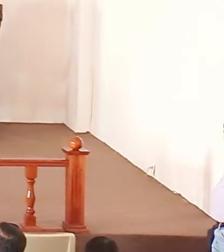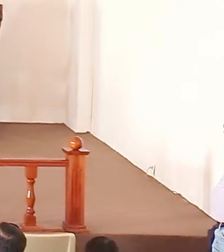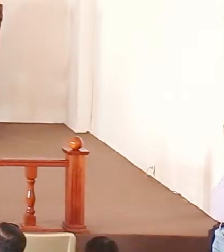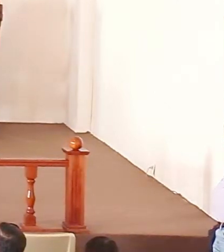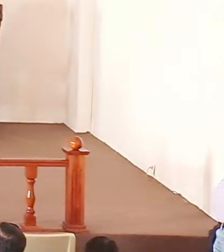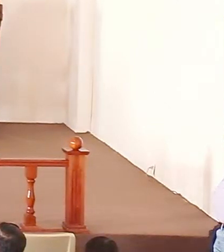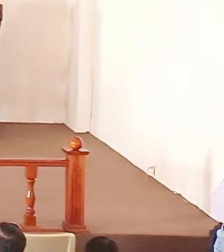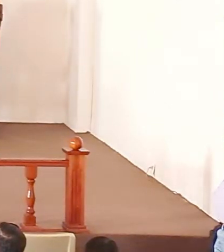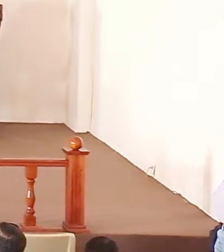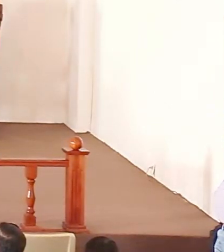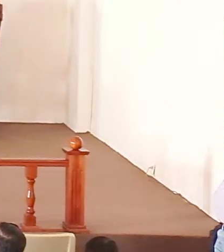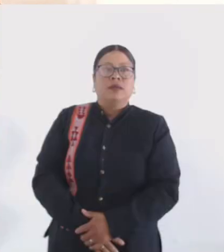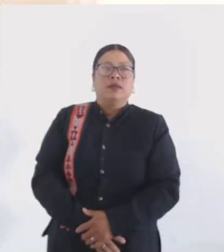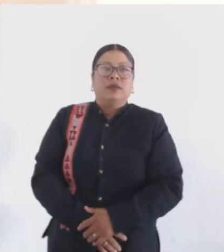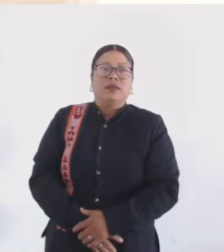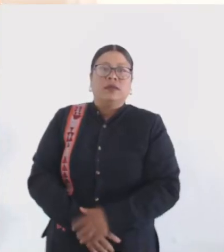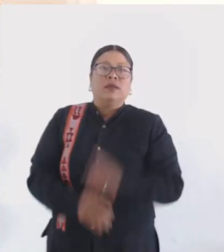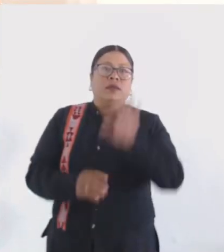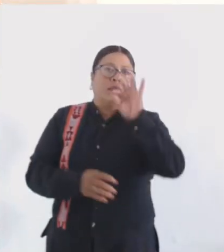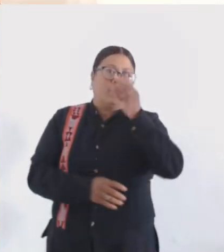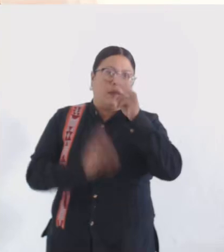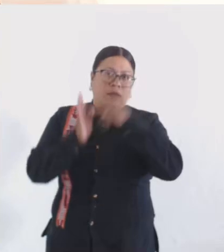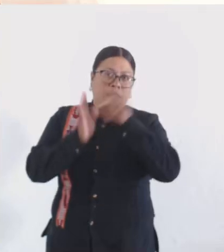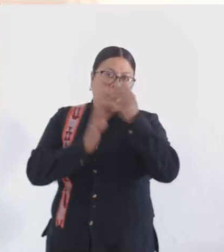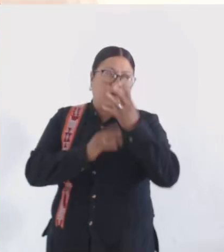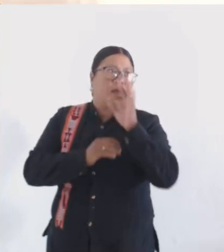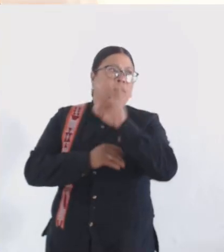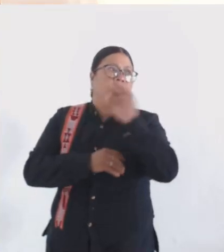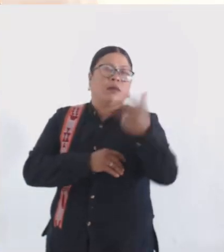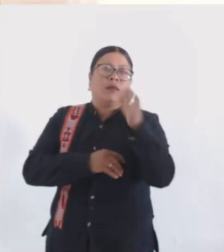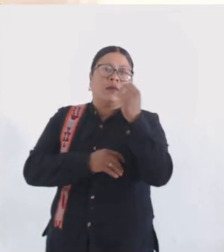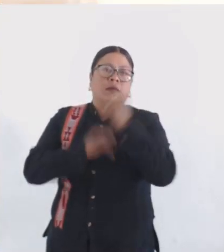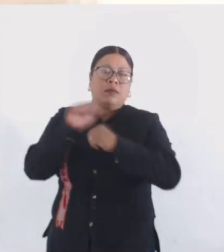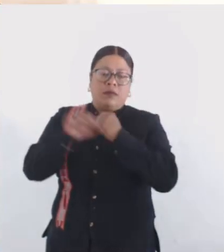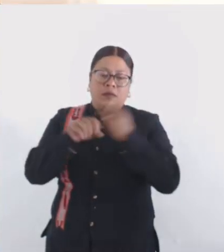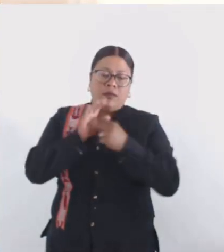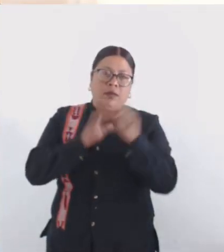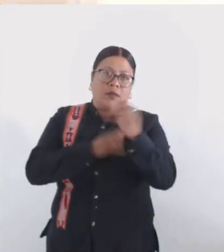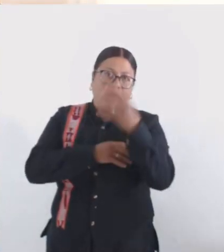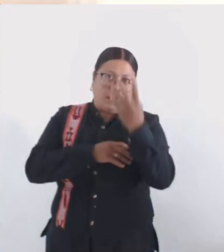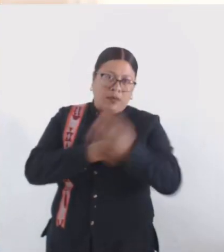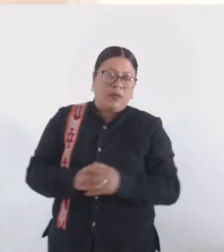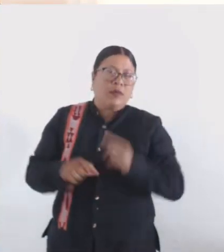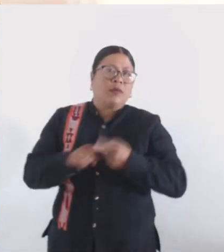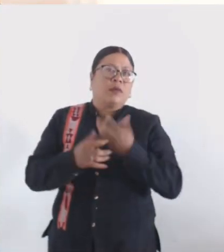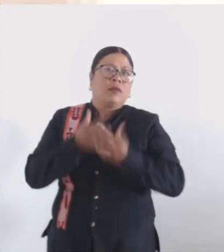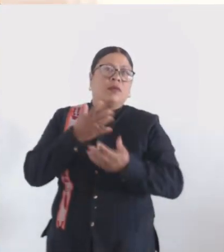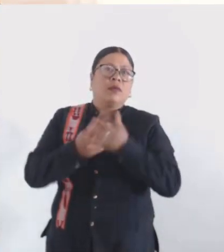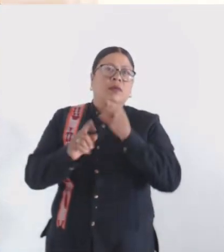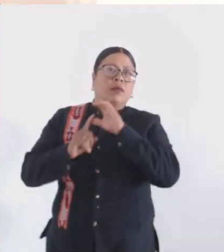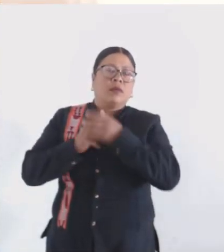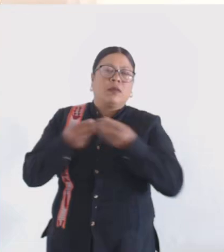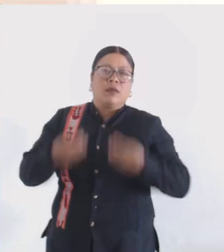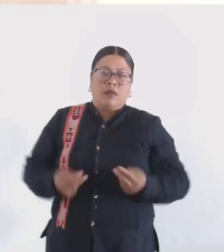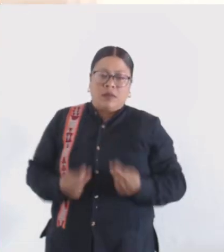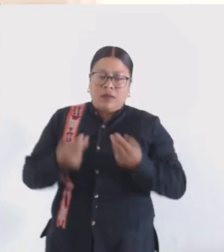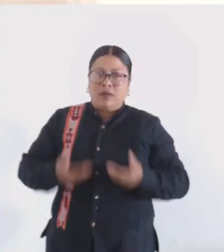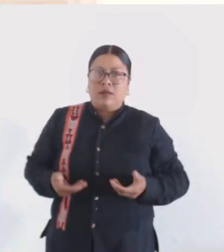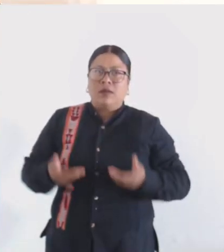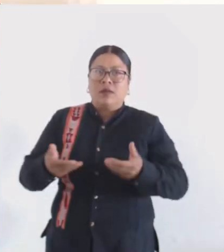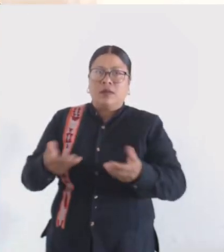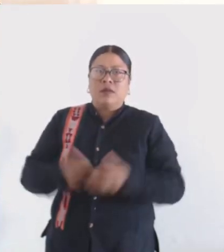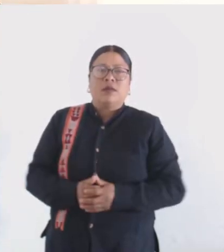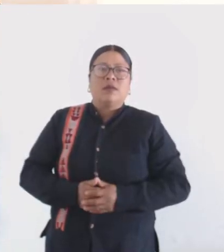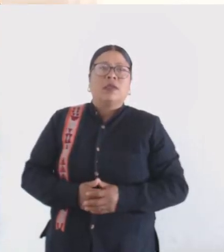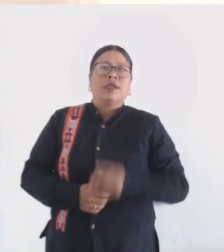-SD-43-2024, de fecha 13 de septiembre de 2024, emitido por la Comisión de Mercados y Comercio en Vía